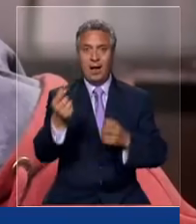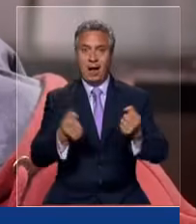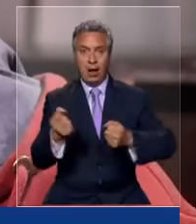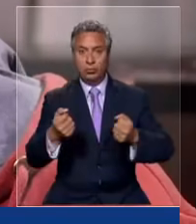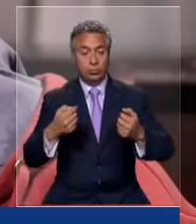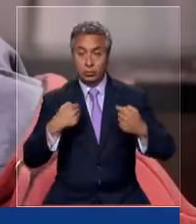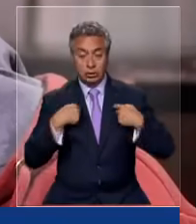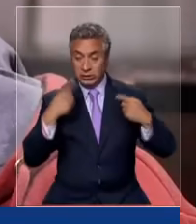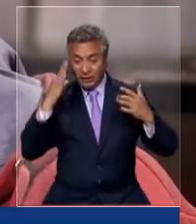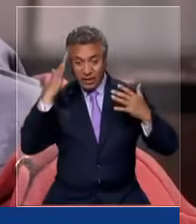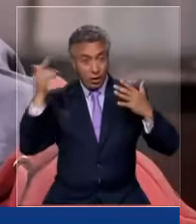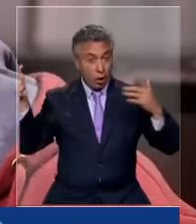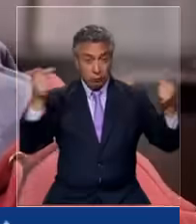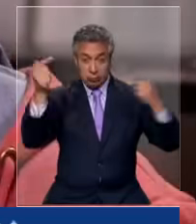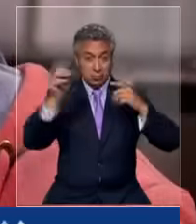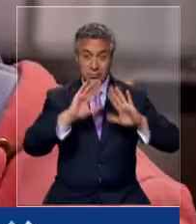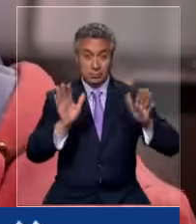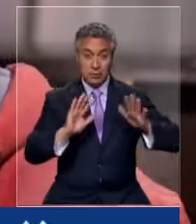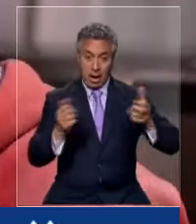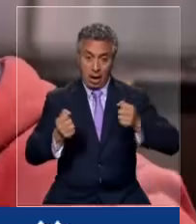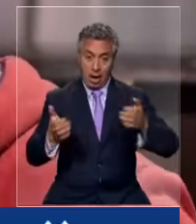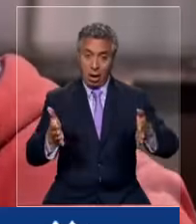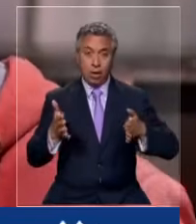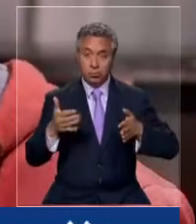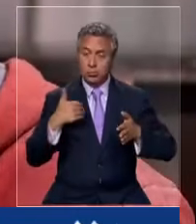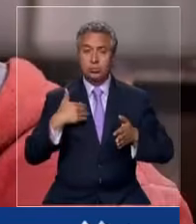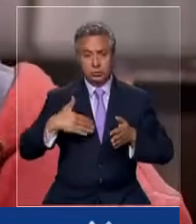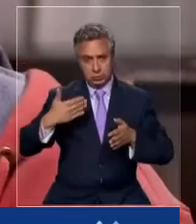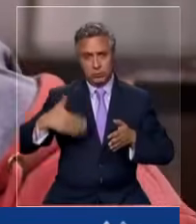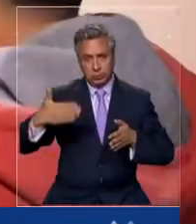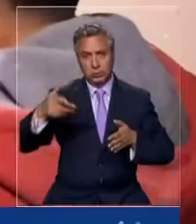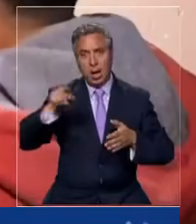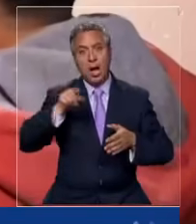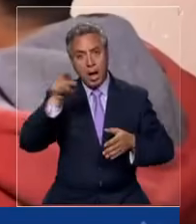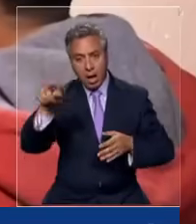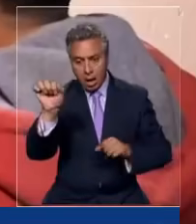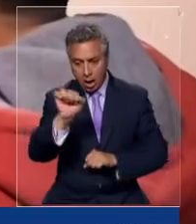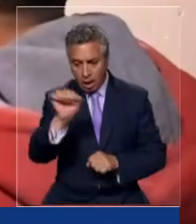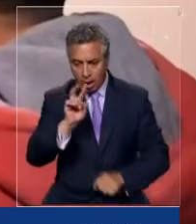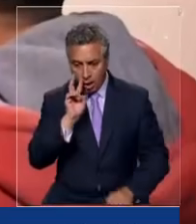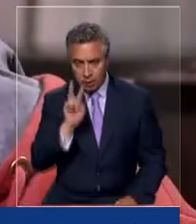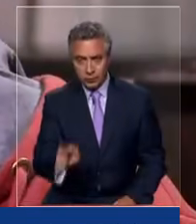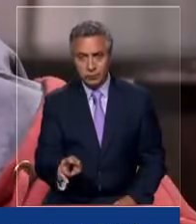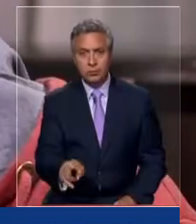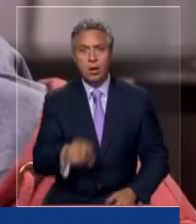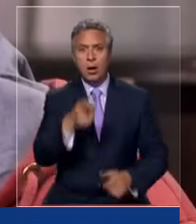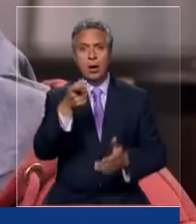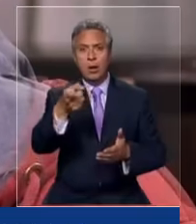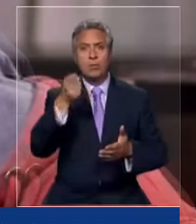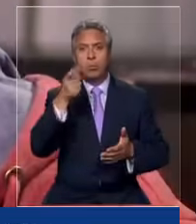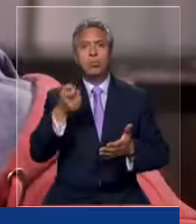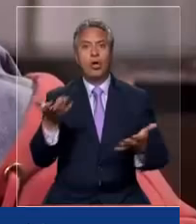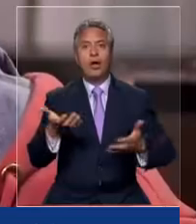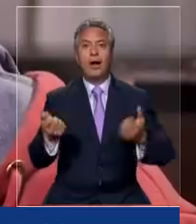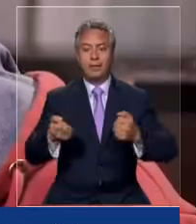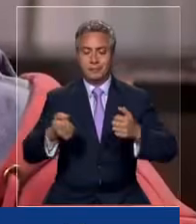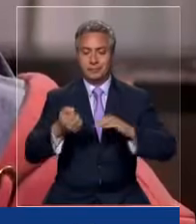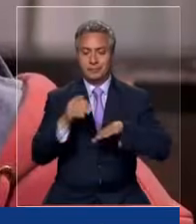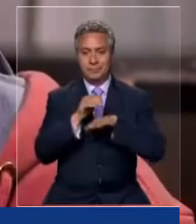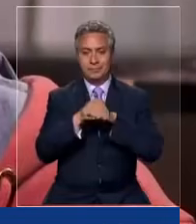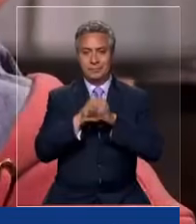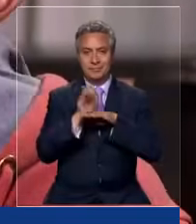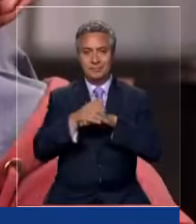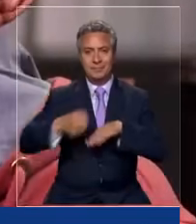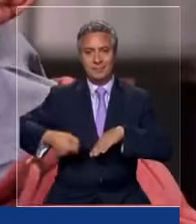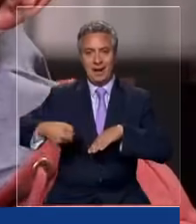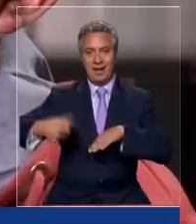daños directos en los vidrios, dije, sigo la carrera y allá reviso el vehículo. ¿Dónde llegaron esos disparos? En el maletero. Cuando yo me dirigí a hacer la